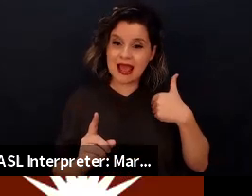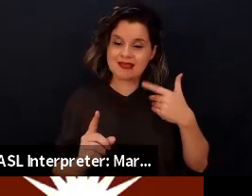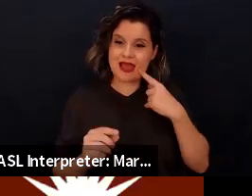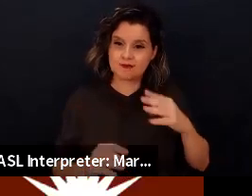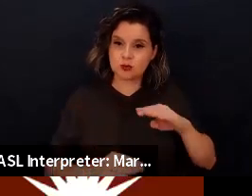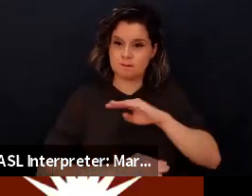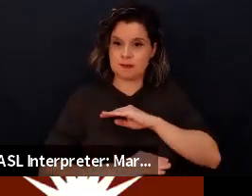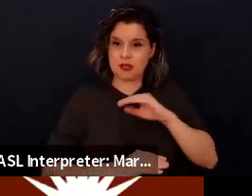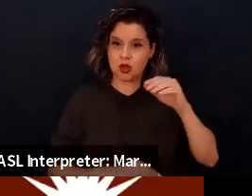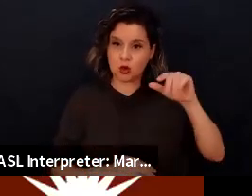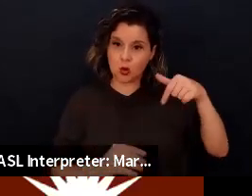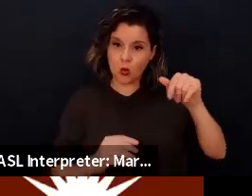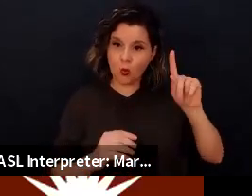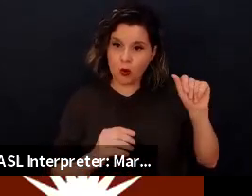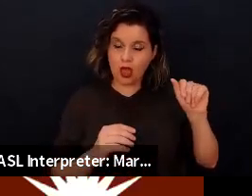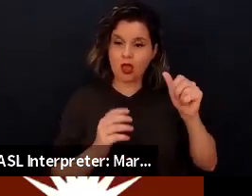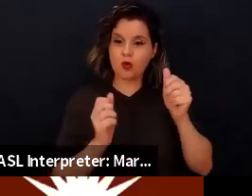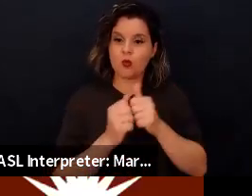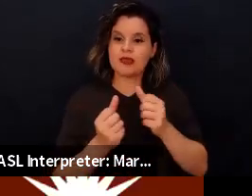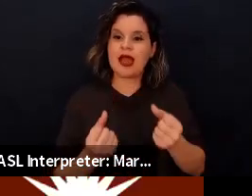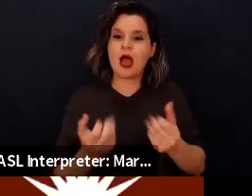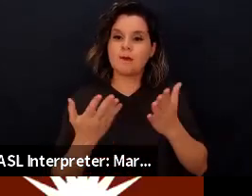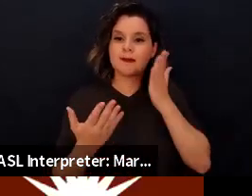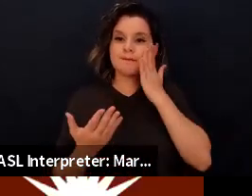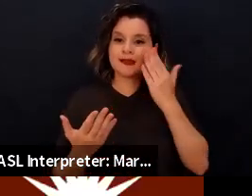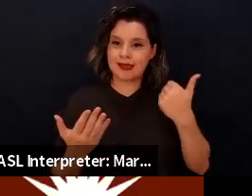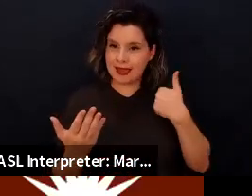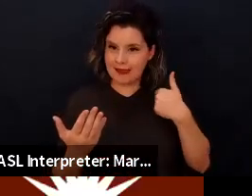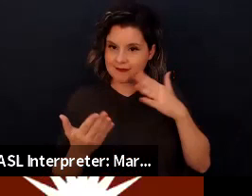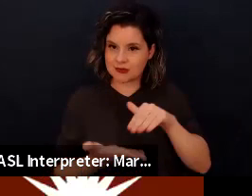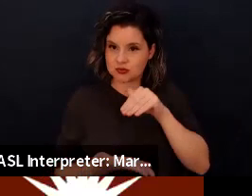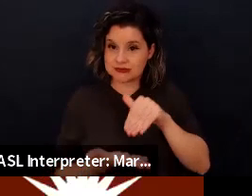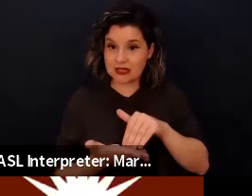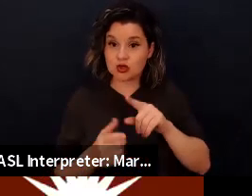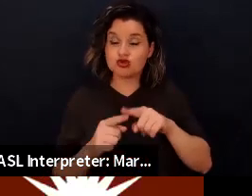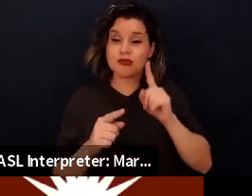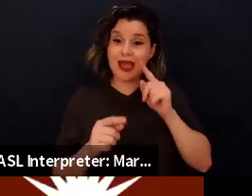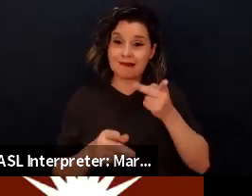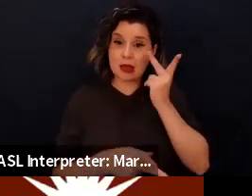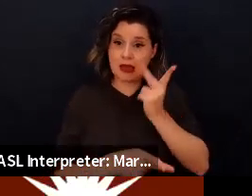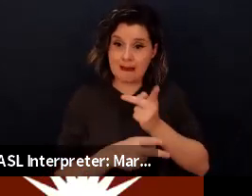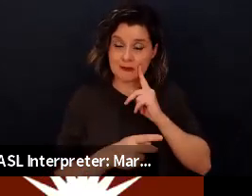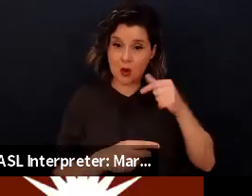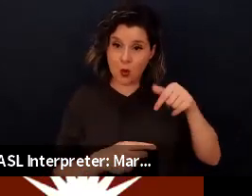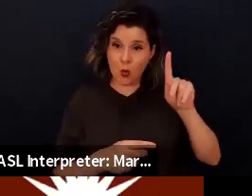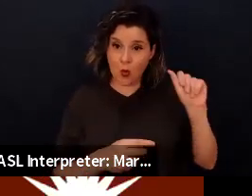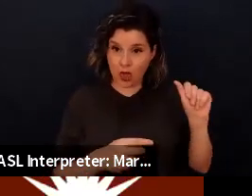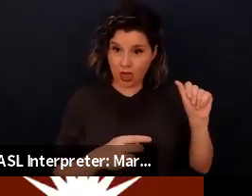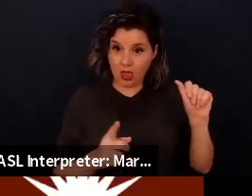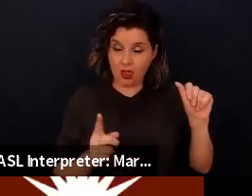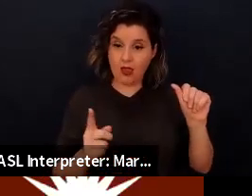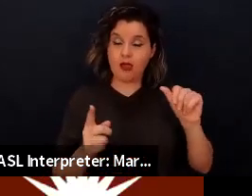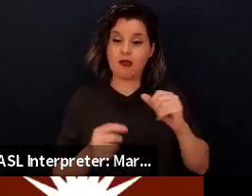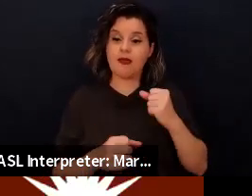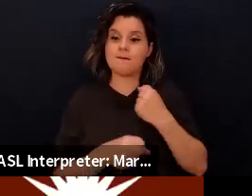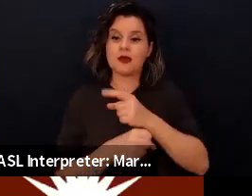cumplir con el número de camas que tienen sus centros. Entonces tienen que mantener esa cuota para que ellos